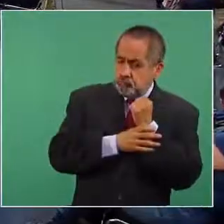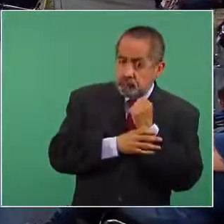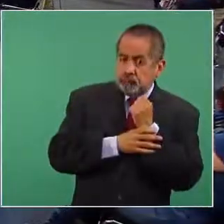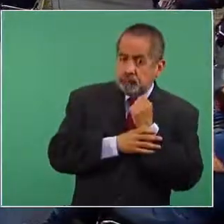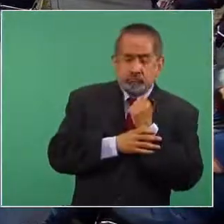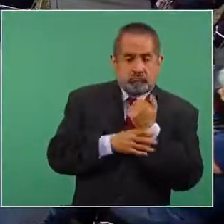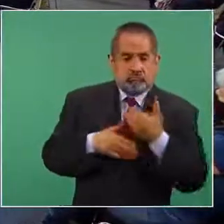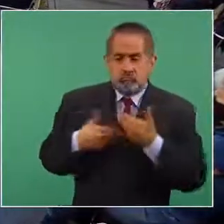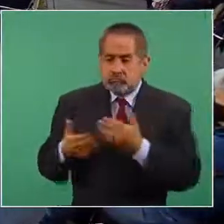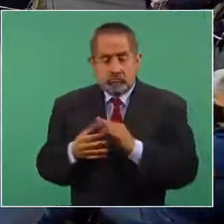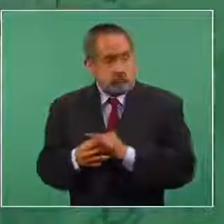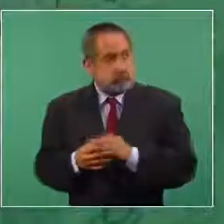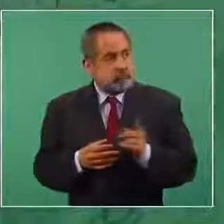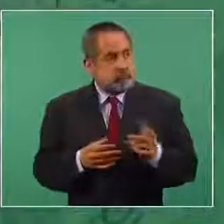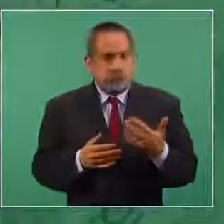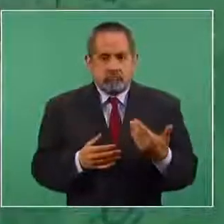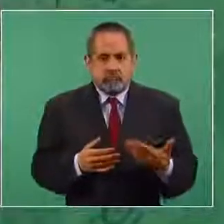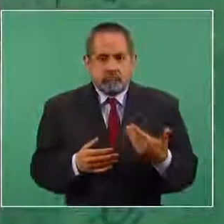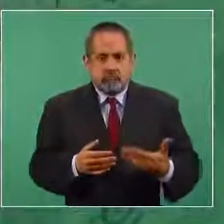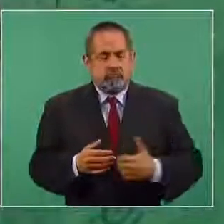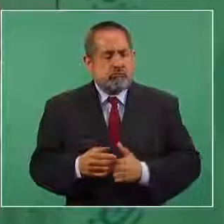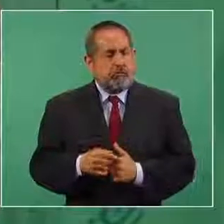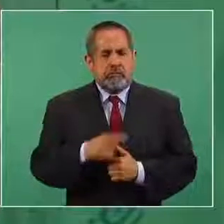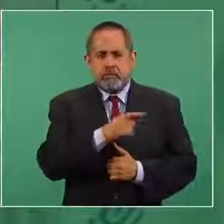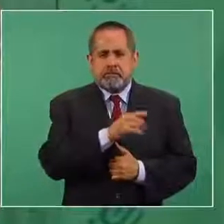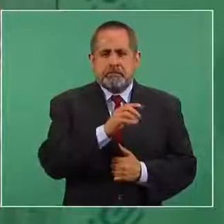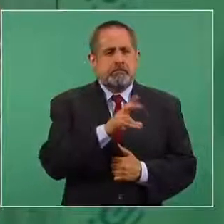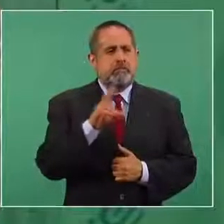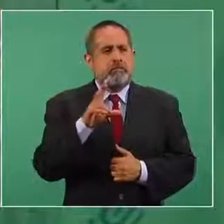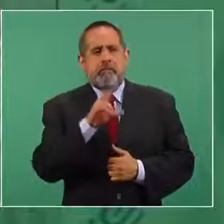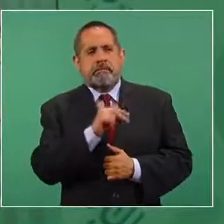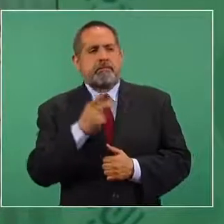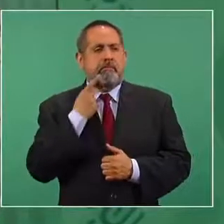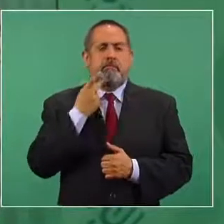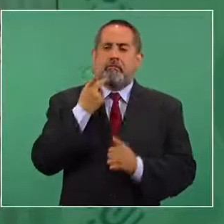no mostró ser un político